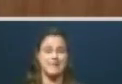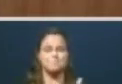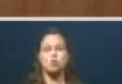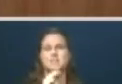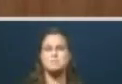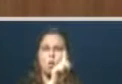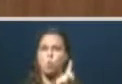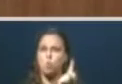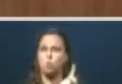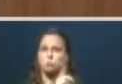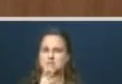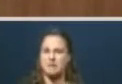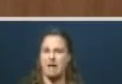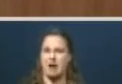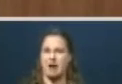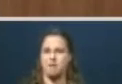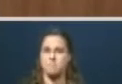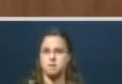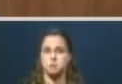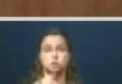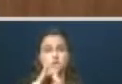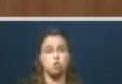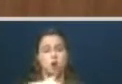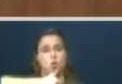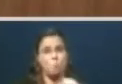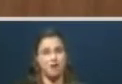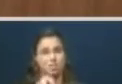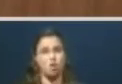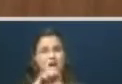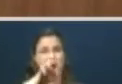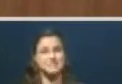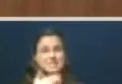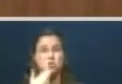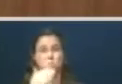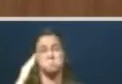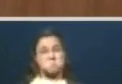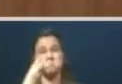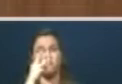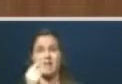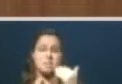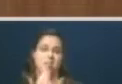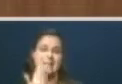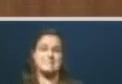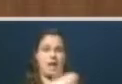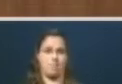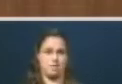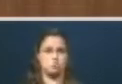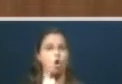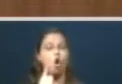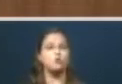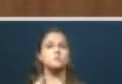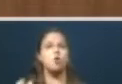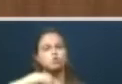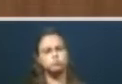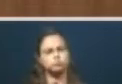esto es los casos graves fueron intervenidos en castilla y león' antes de 30 días nuestro propósito es seguir mejorando